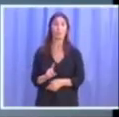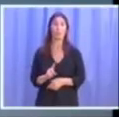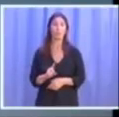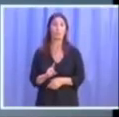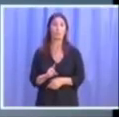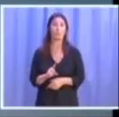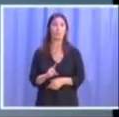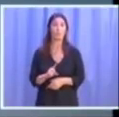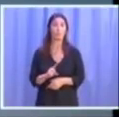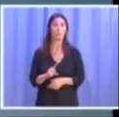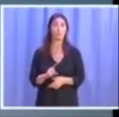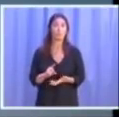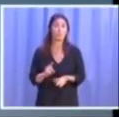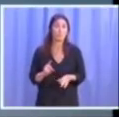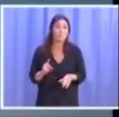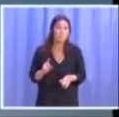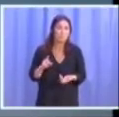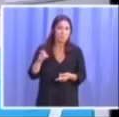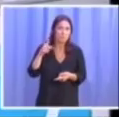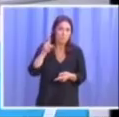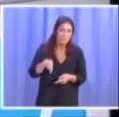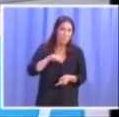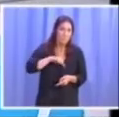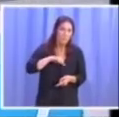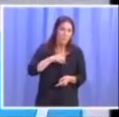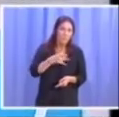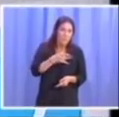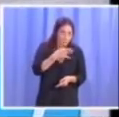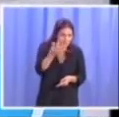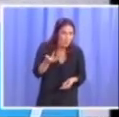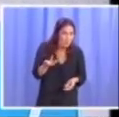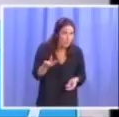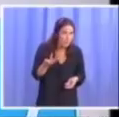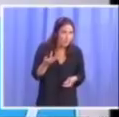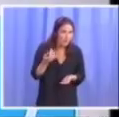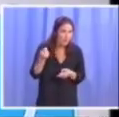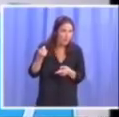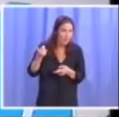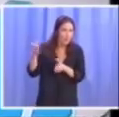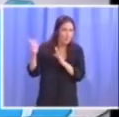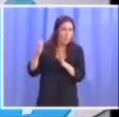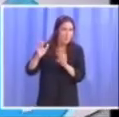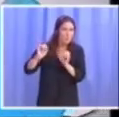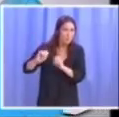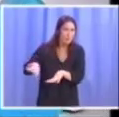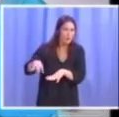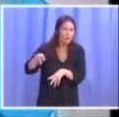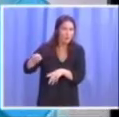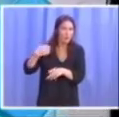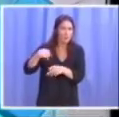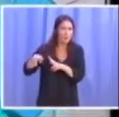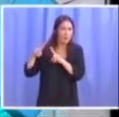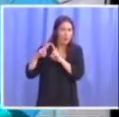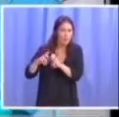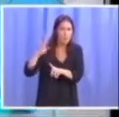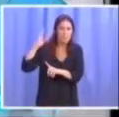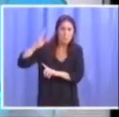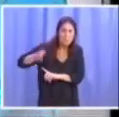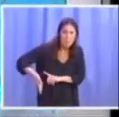Y también le debería dar vergüenza haber dejado a este ayuntamiento en la ruina, absolutamente externalizado y con los